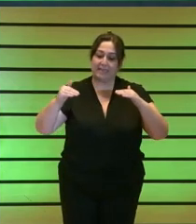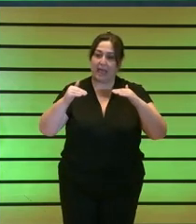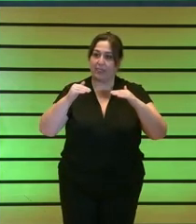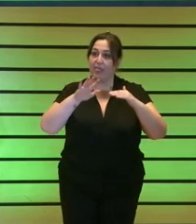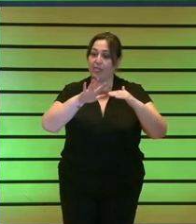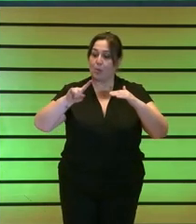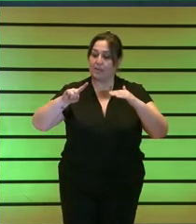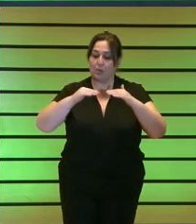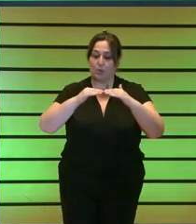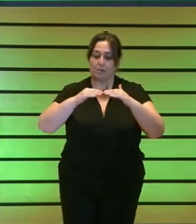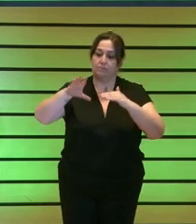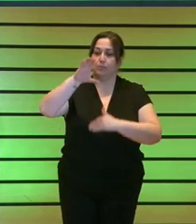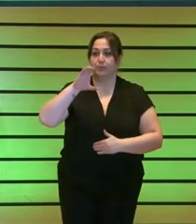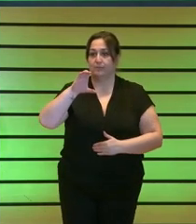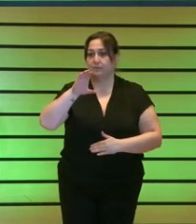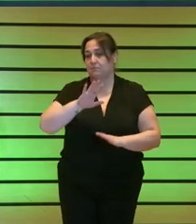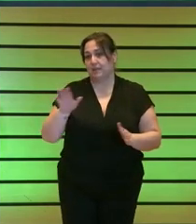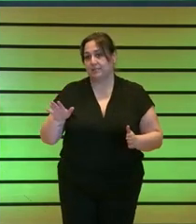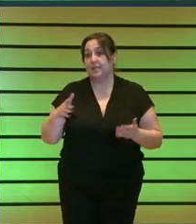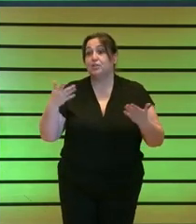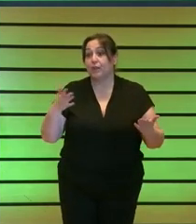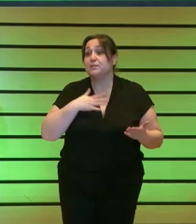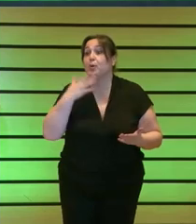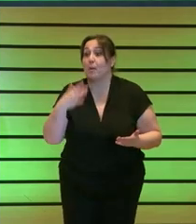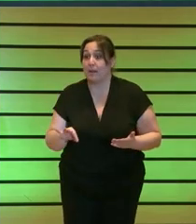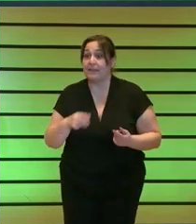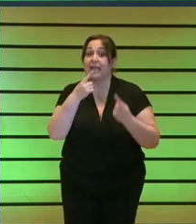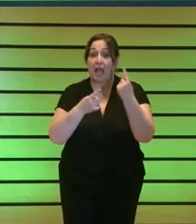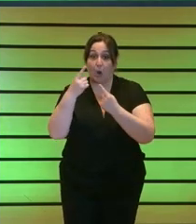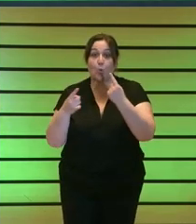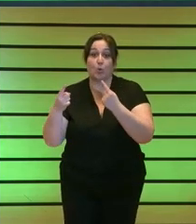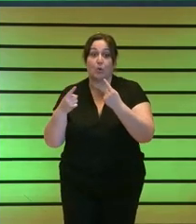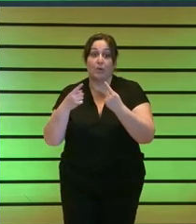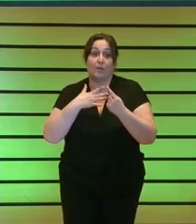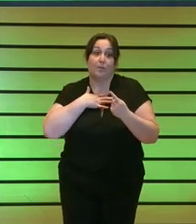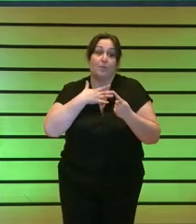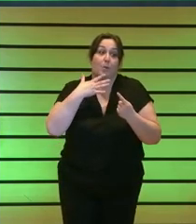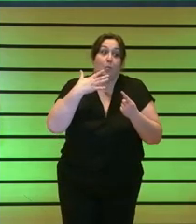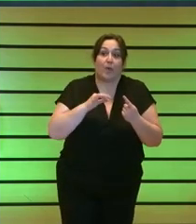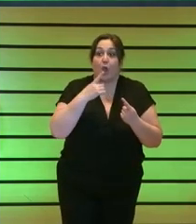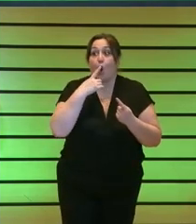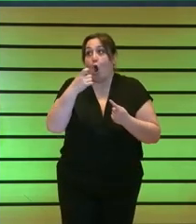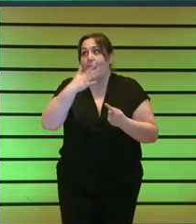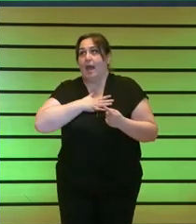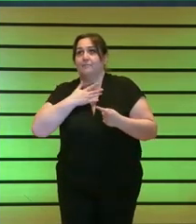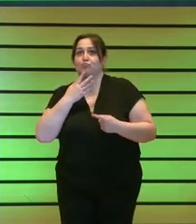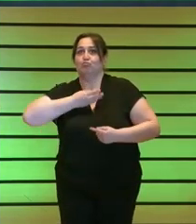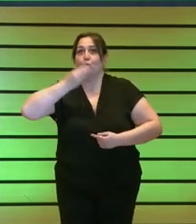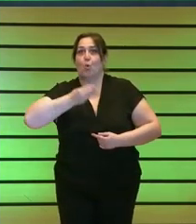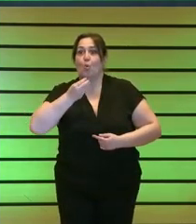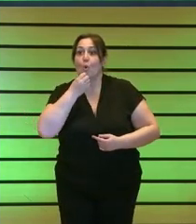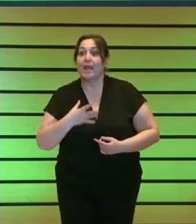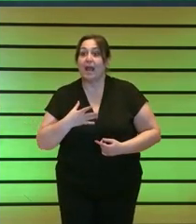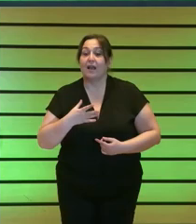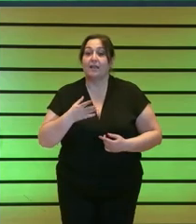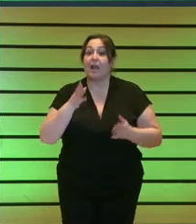no de las 106 entonces probablemente alguno tenía la expectativa que iba a ser una práctica buena o una práctica incluso